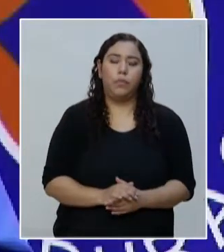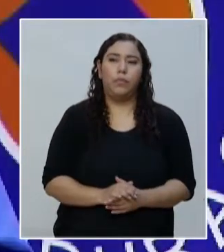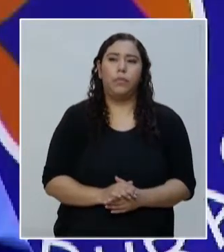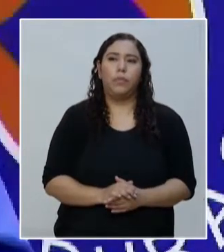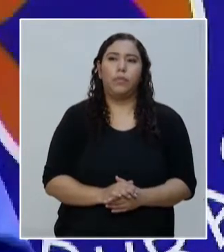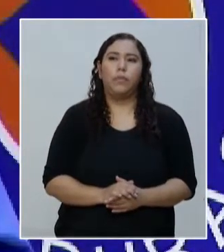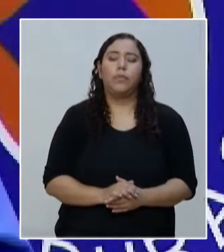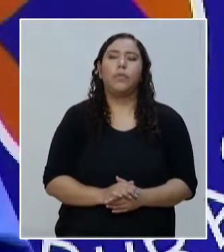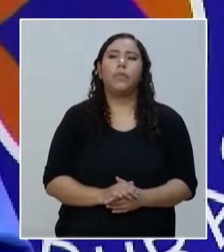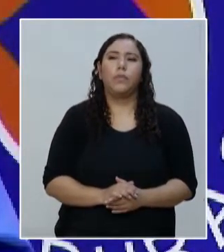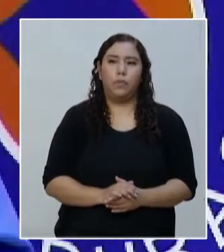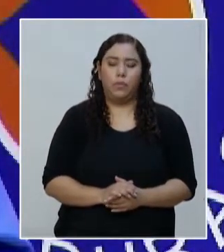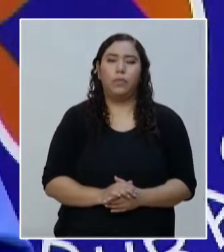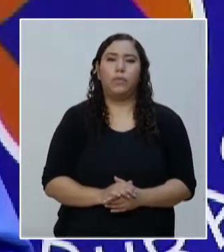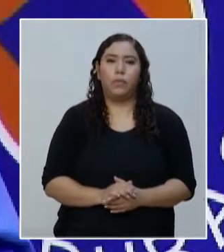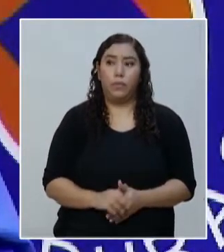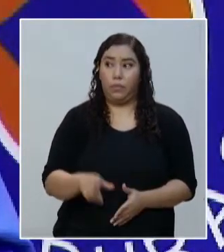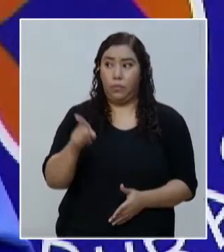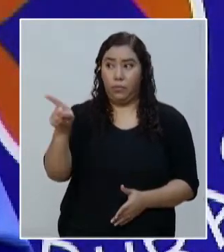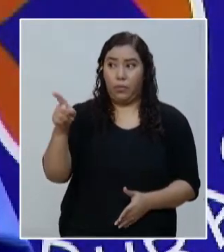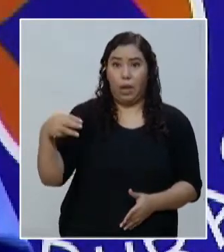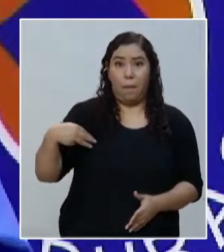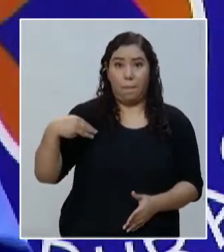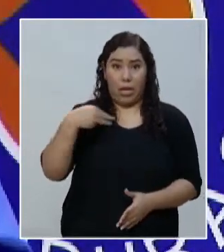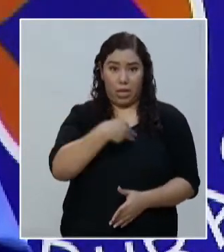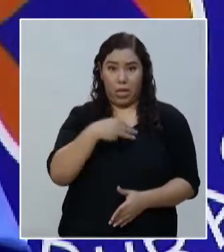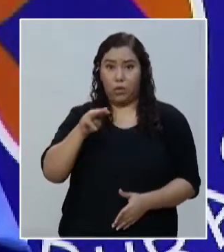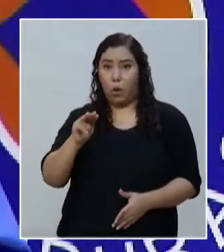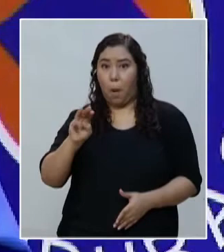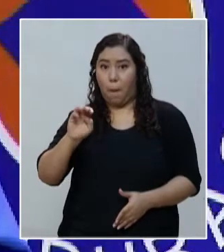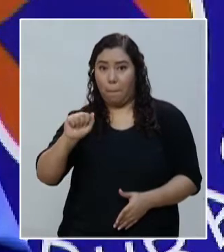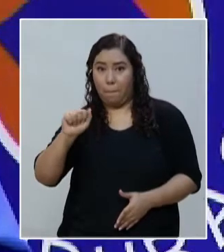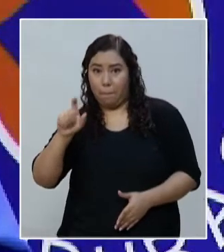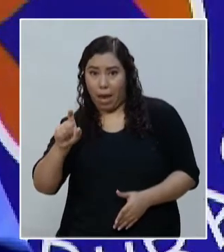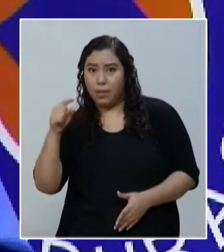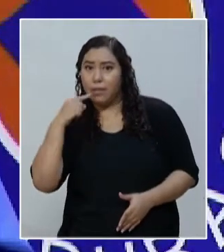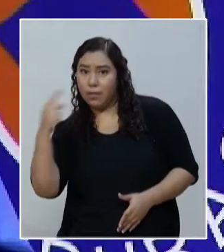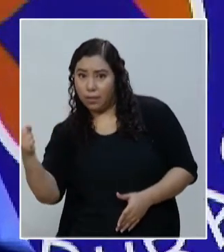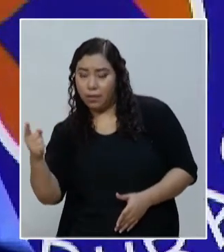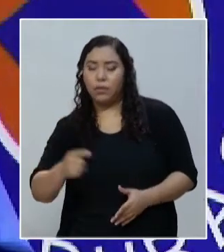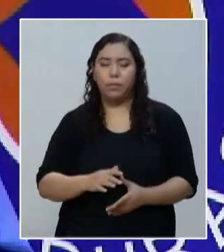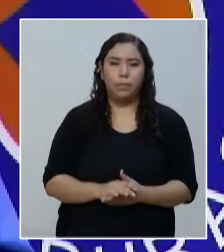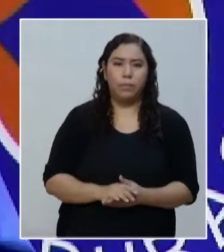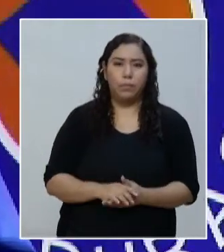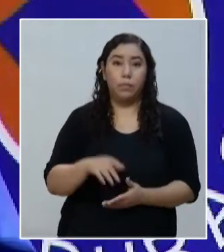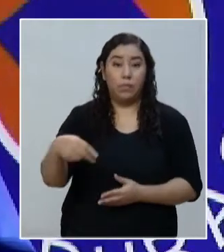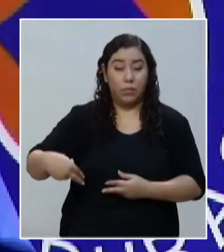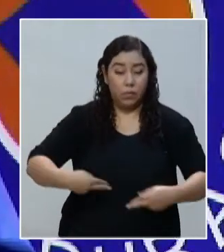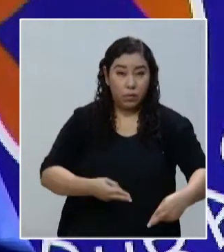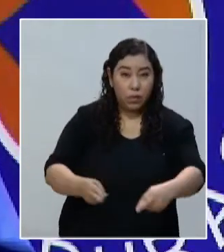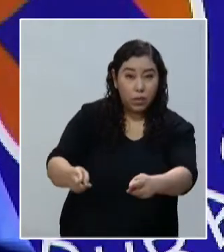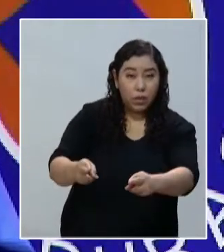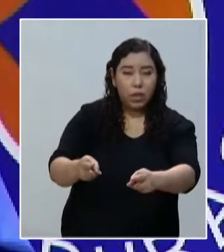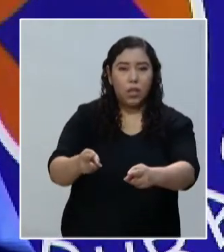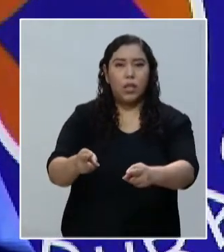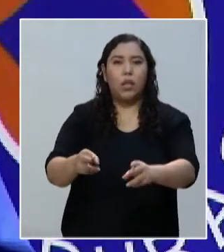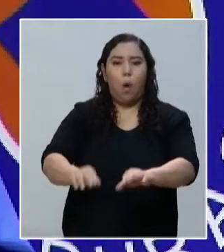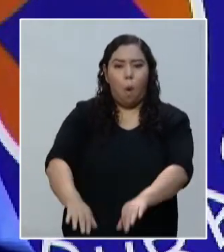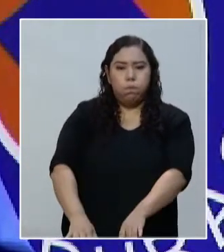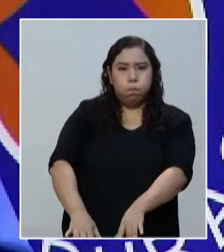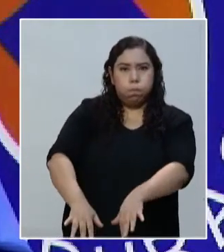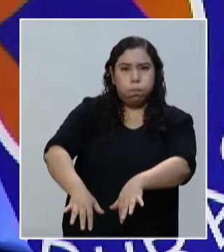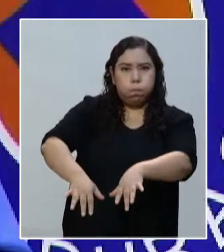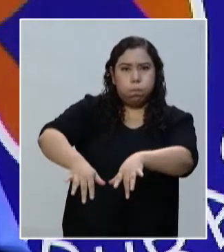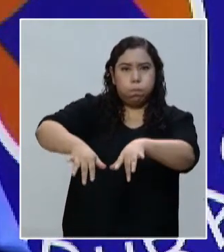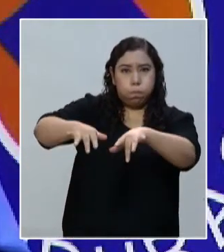Buenas noches. Como le dijo el ministro Max, las ondas de crecida de los ríos que bañan